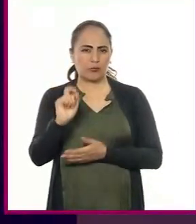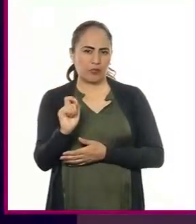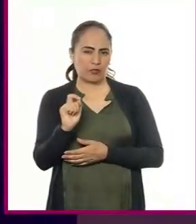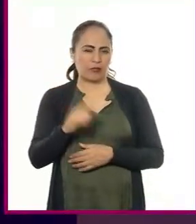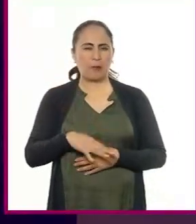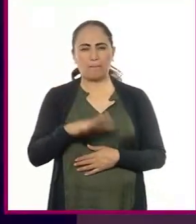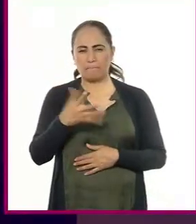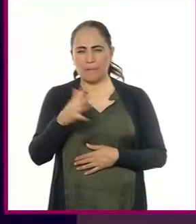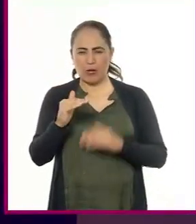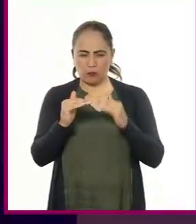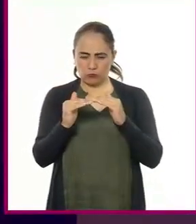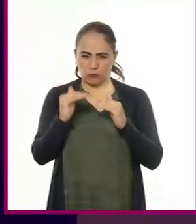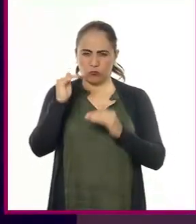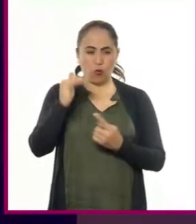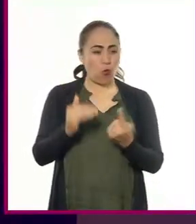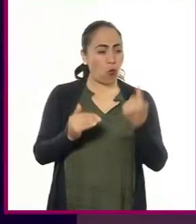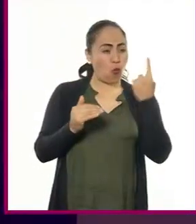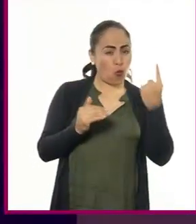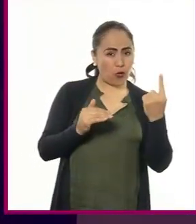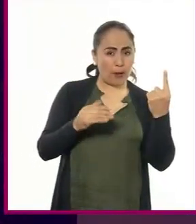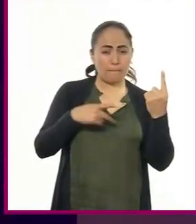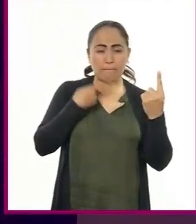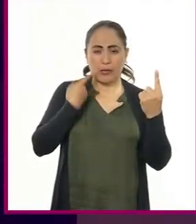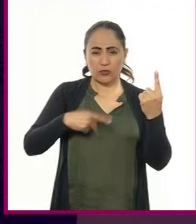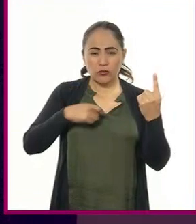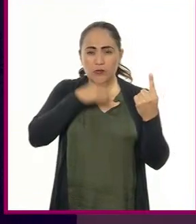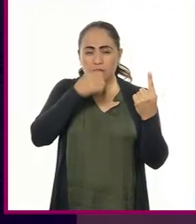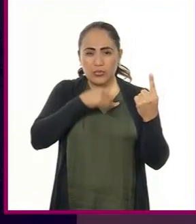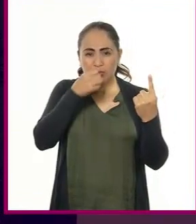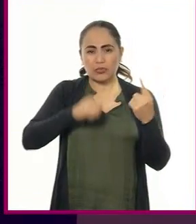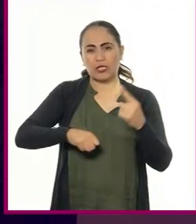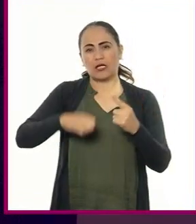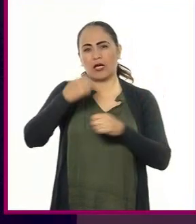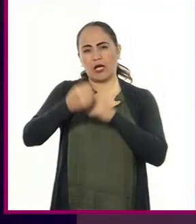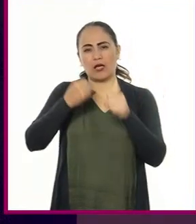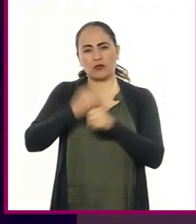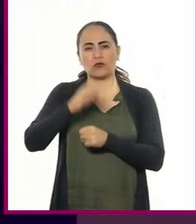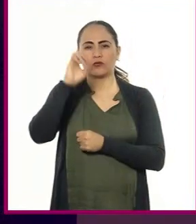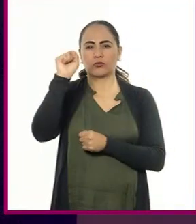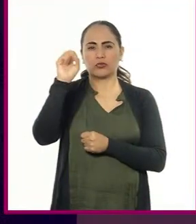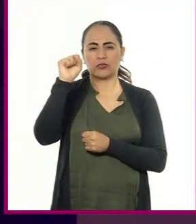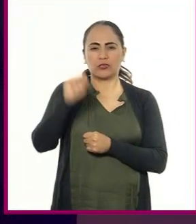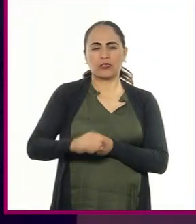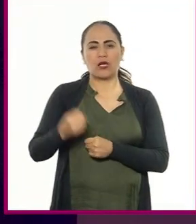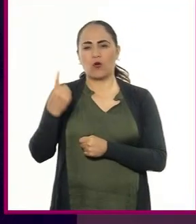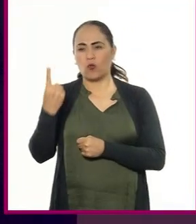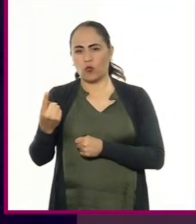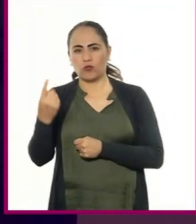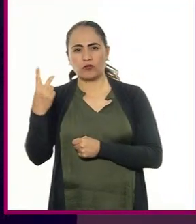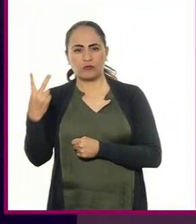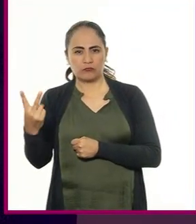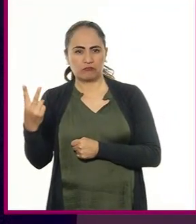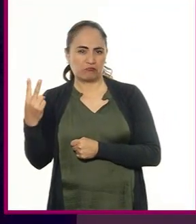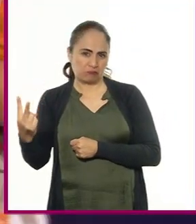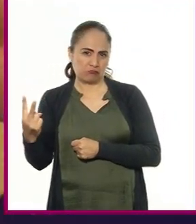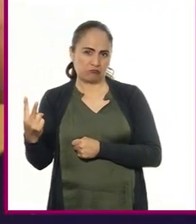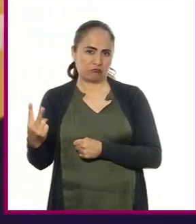ser casi un adulto mayor de 60 años por cada 2 niñas, niños y adolescentes.